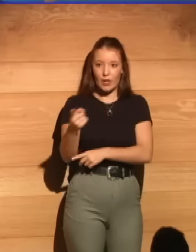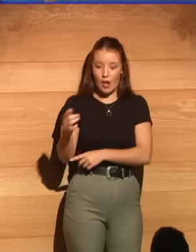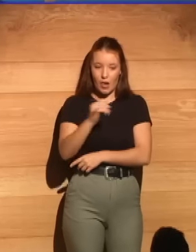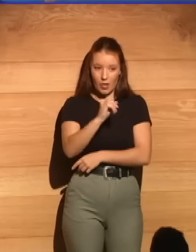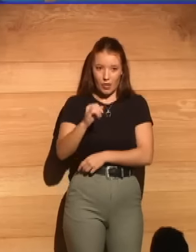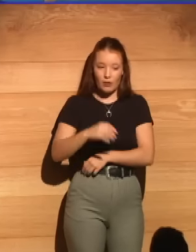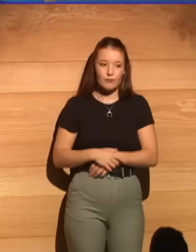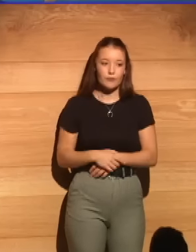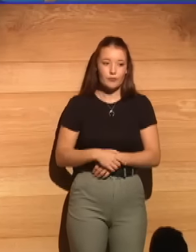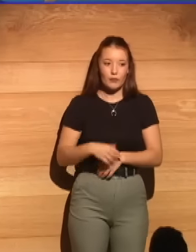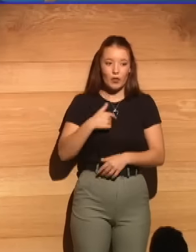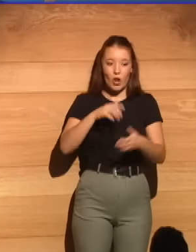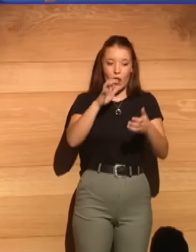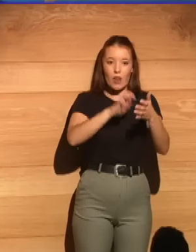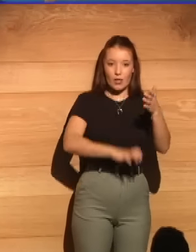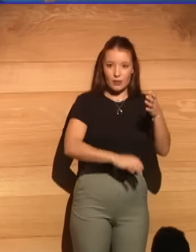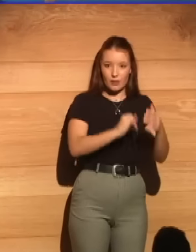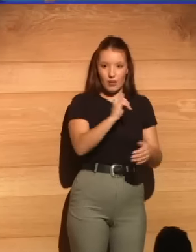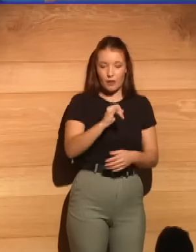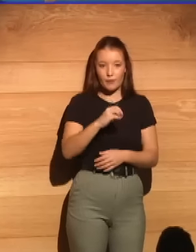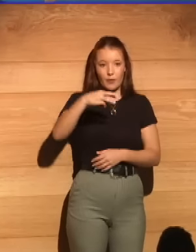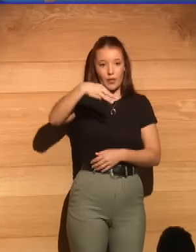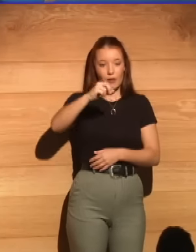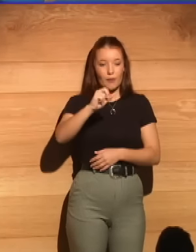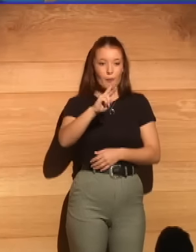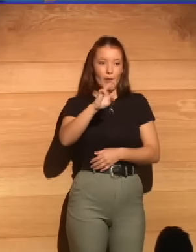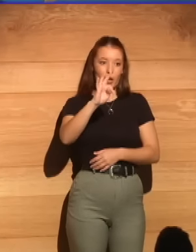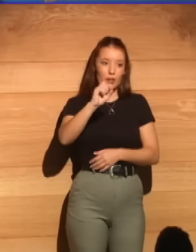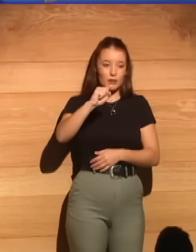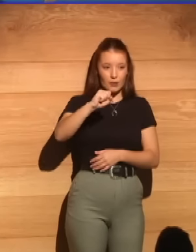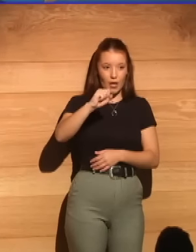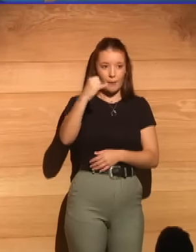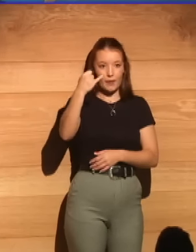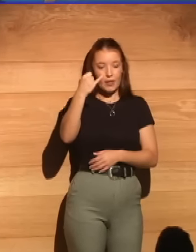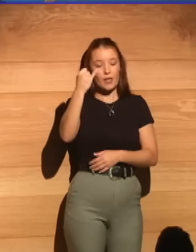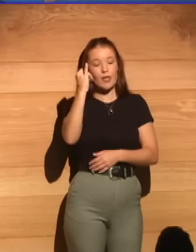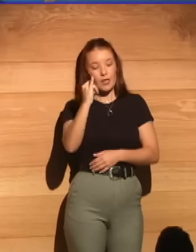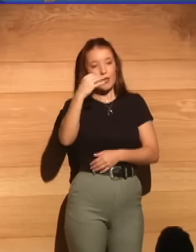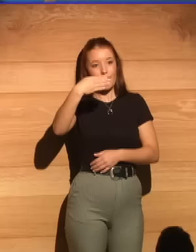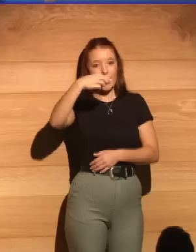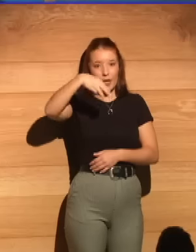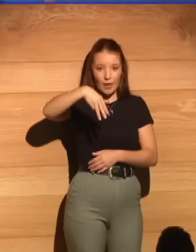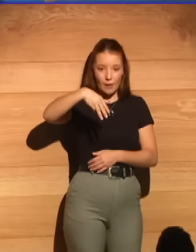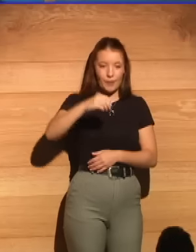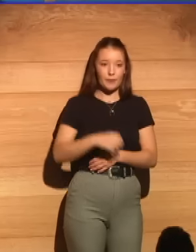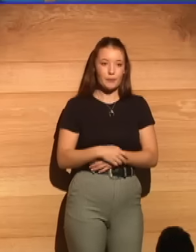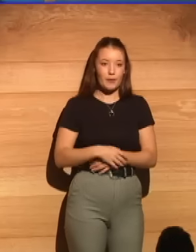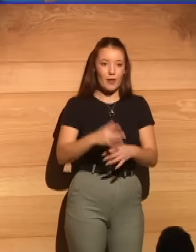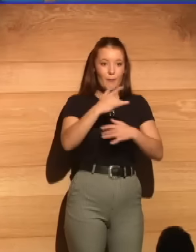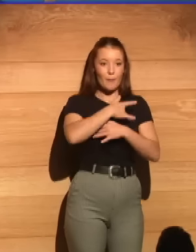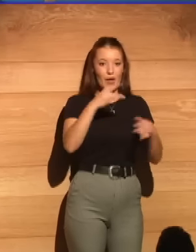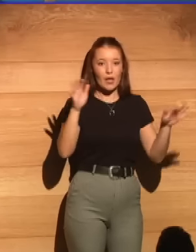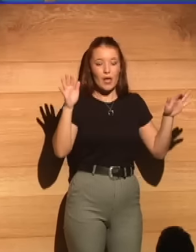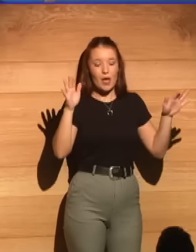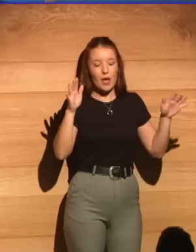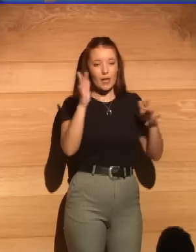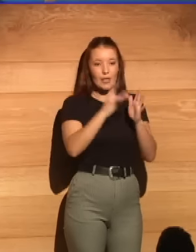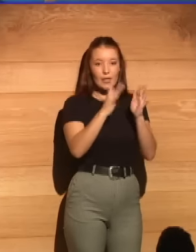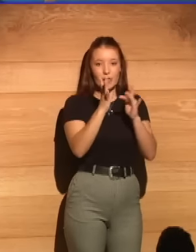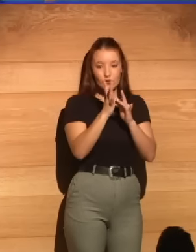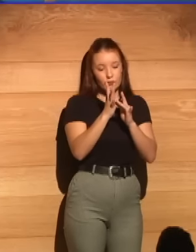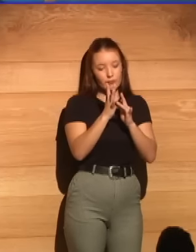a muchas, ¿no? Pero Marta Martínez, IBM, Elena Herrero, de HP, María Jesús Almanzor, consejera delegada de Telefónica España,